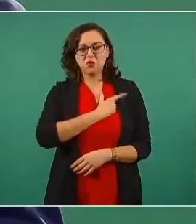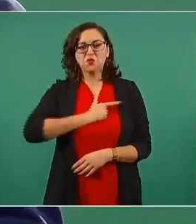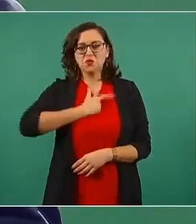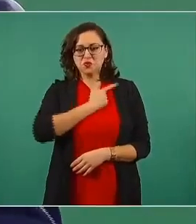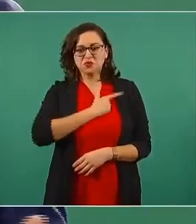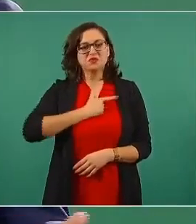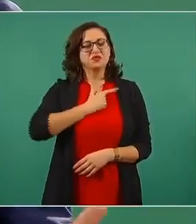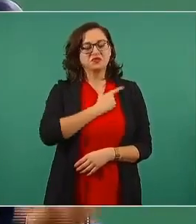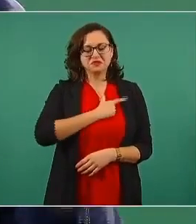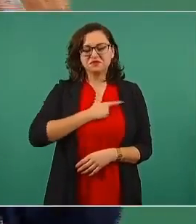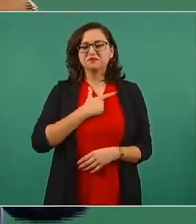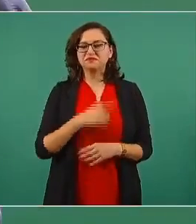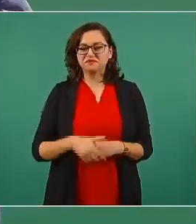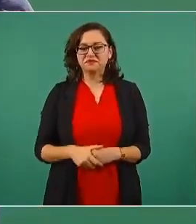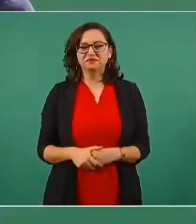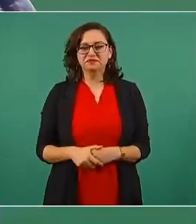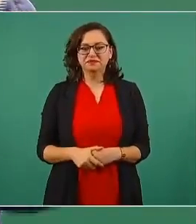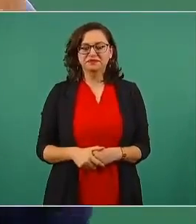porque